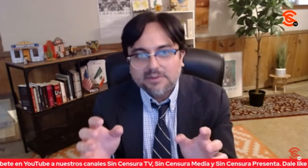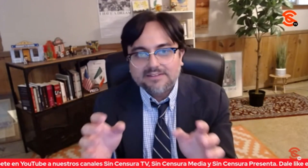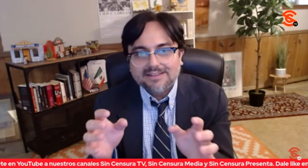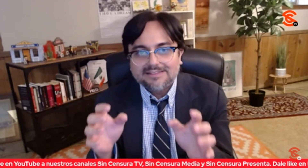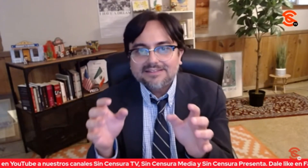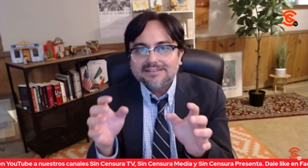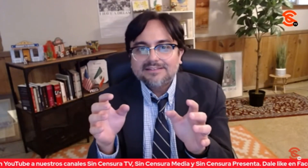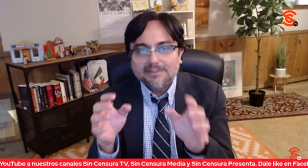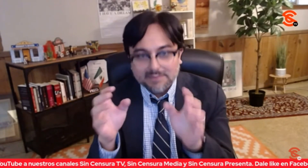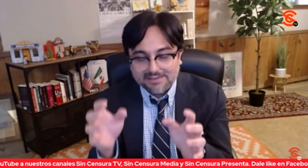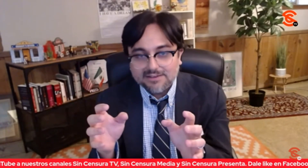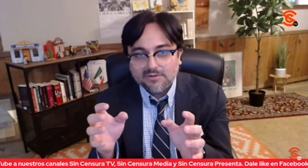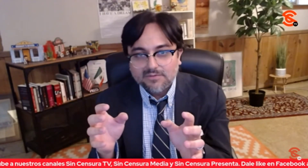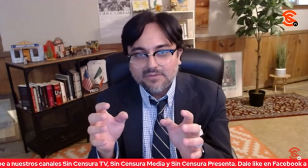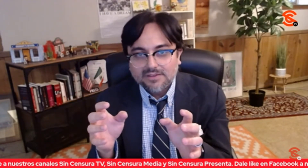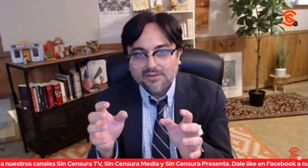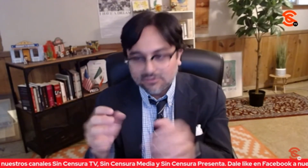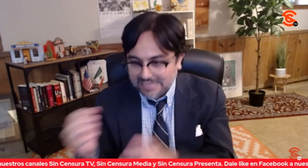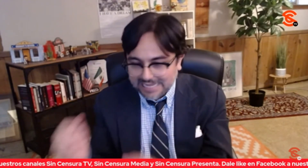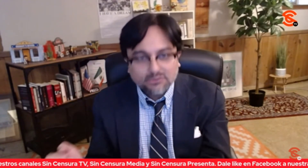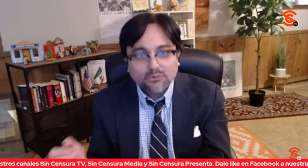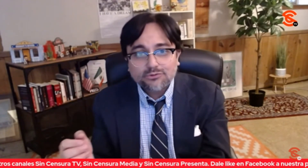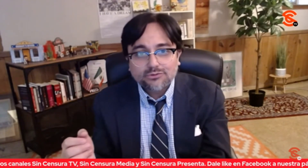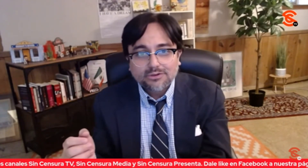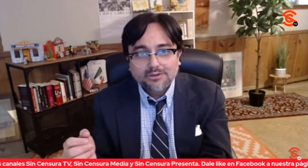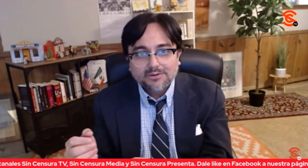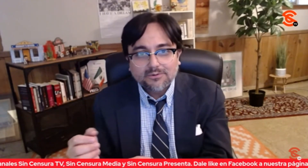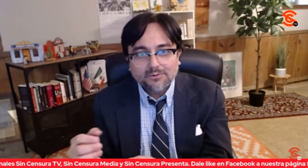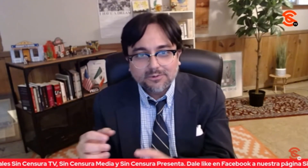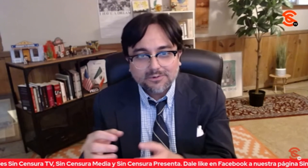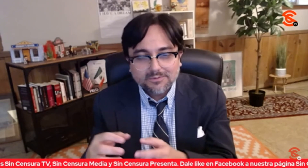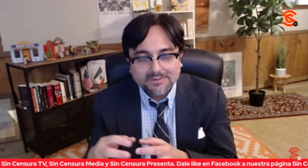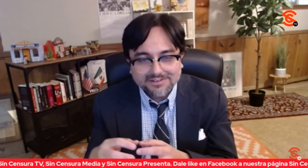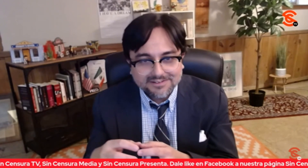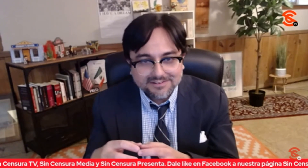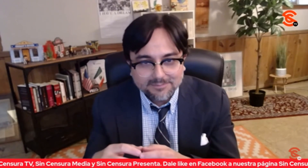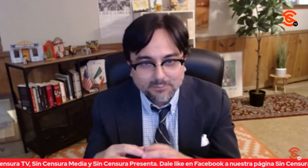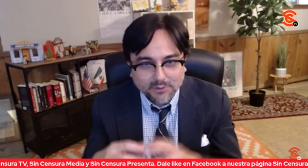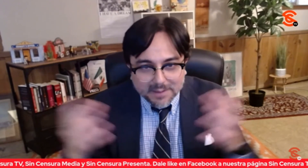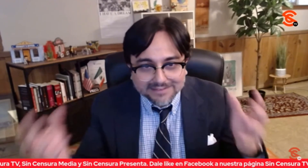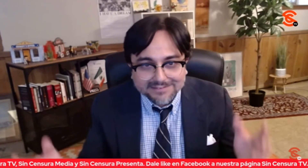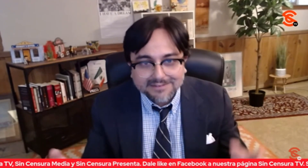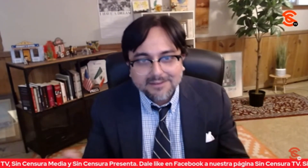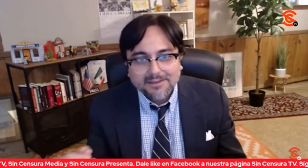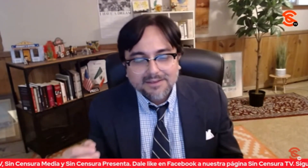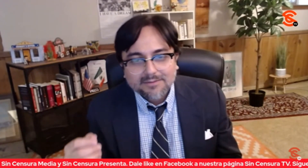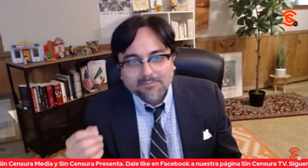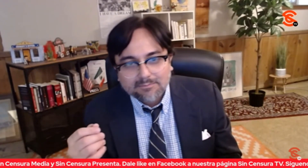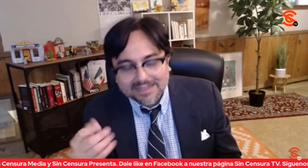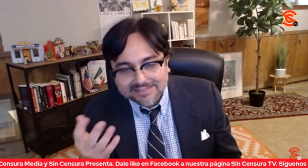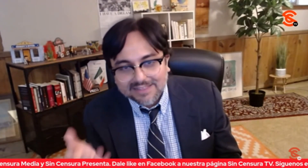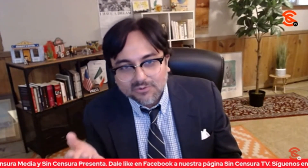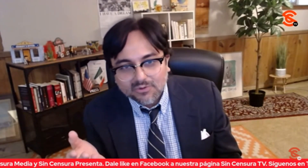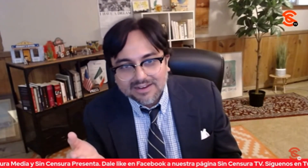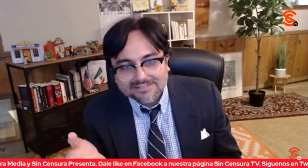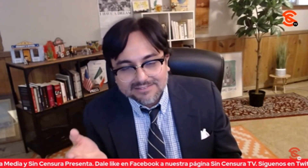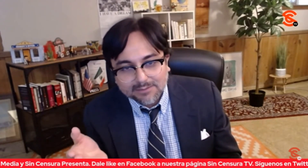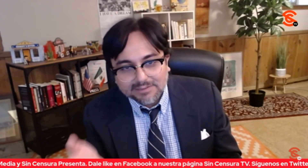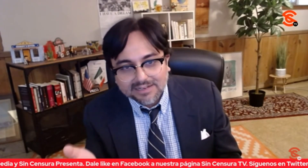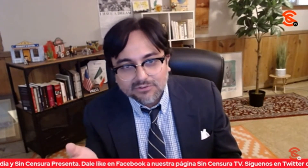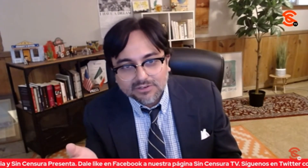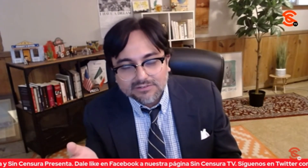tenemos al presidente de México con datos, con pruebas, planteando